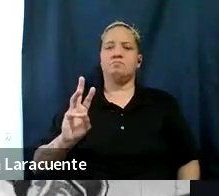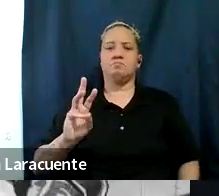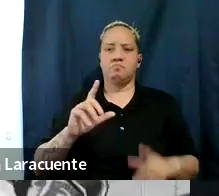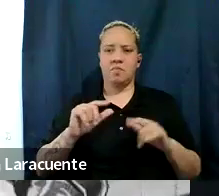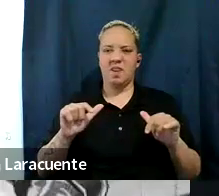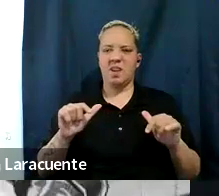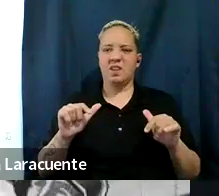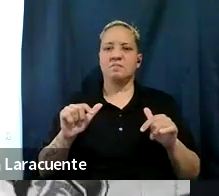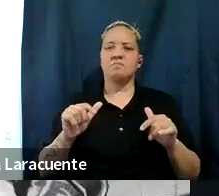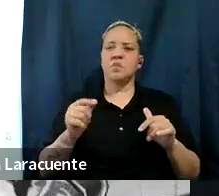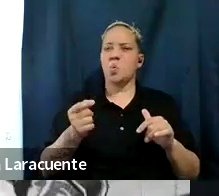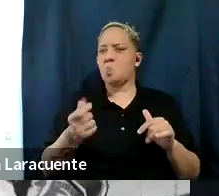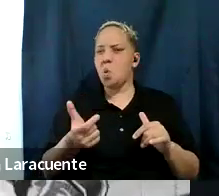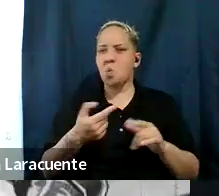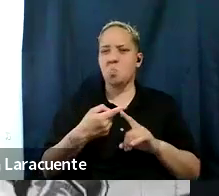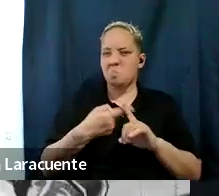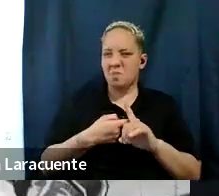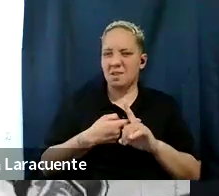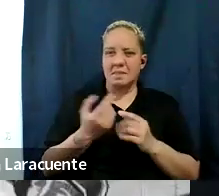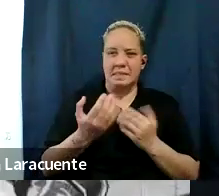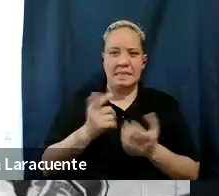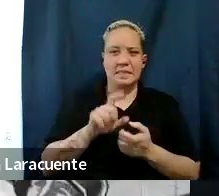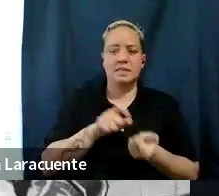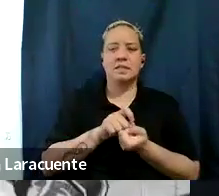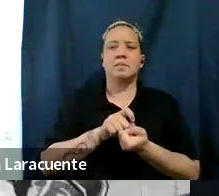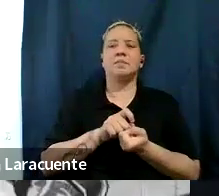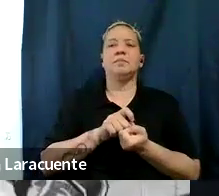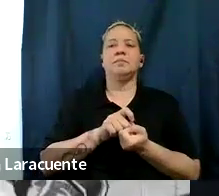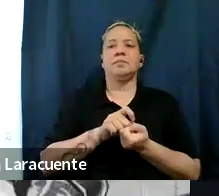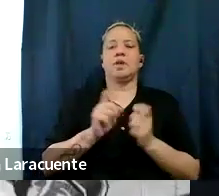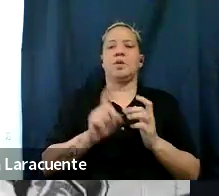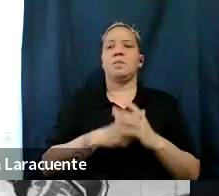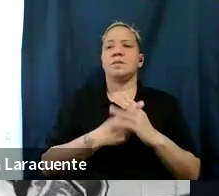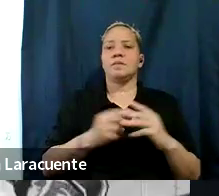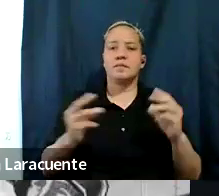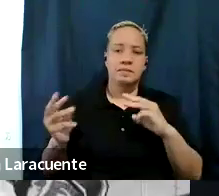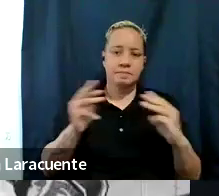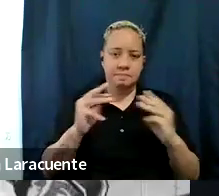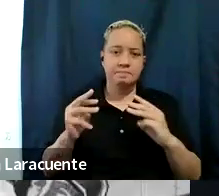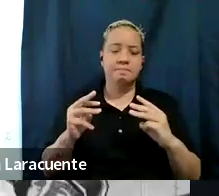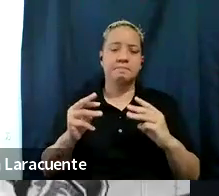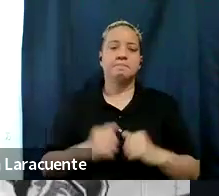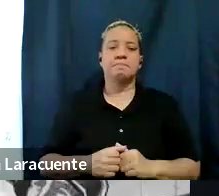o pocas semanas, un mes casi exactamente, de iniciarse la guerra,